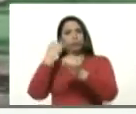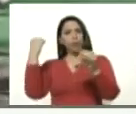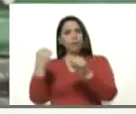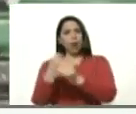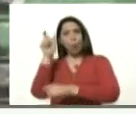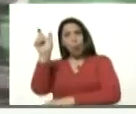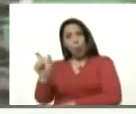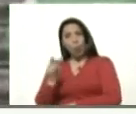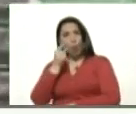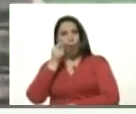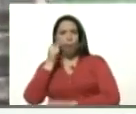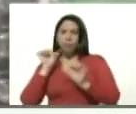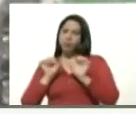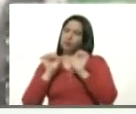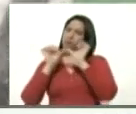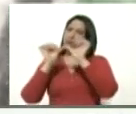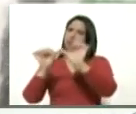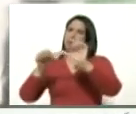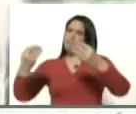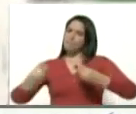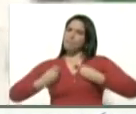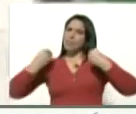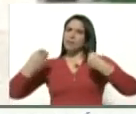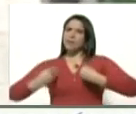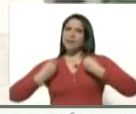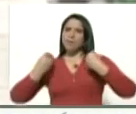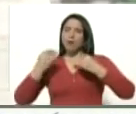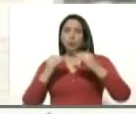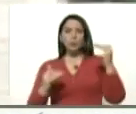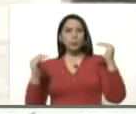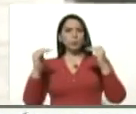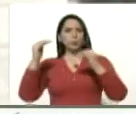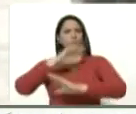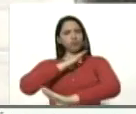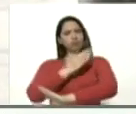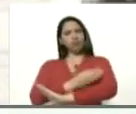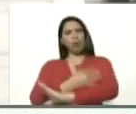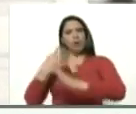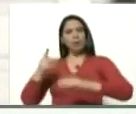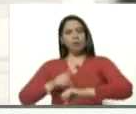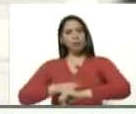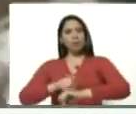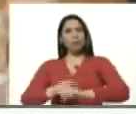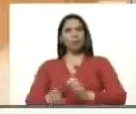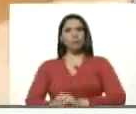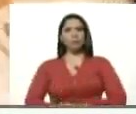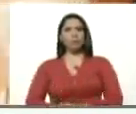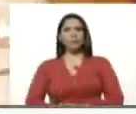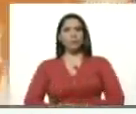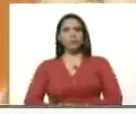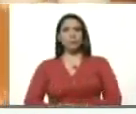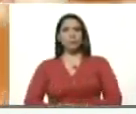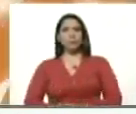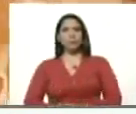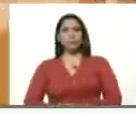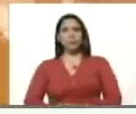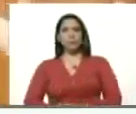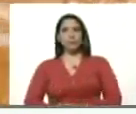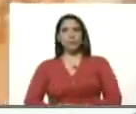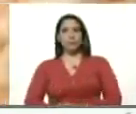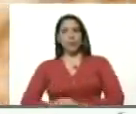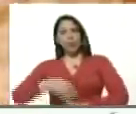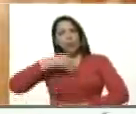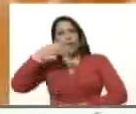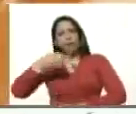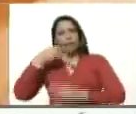Nasoa sigue vivita y coleando, y crece vigorosa con el tiempo. Con el atardecer,